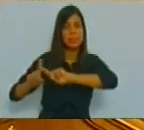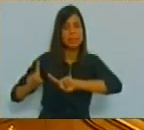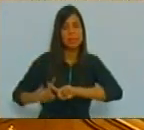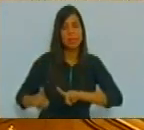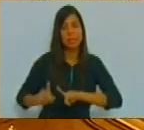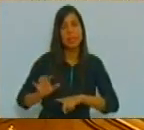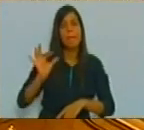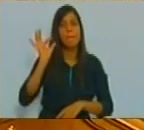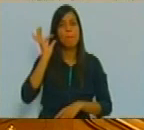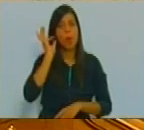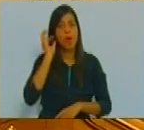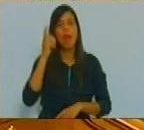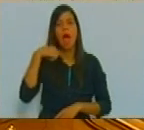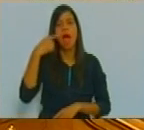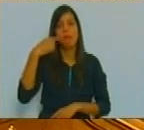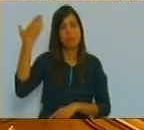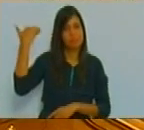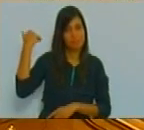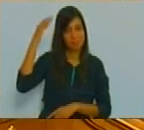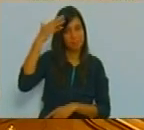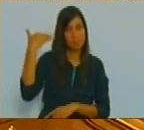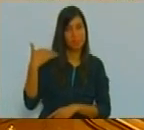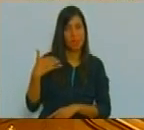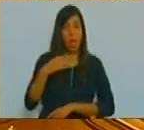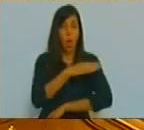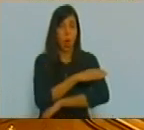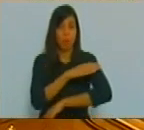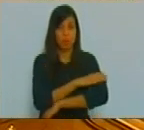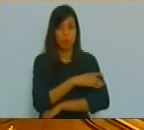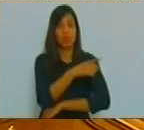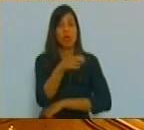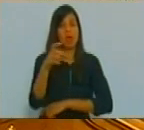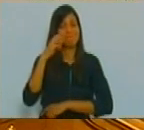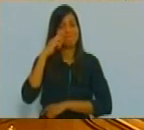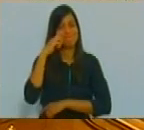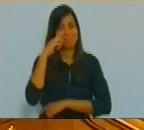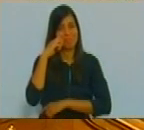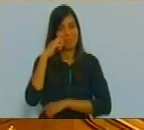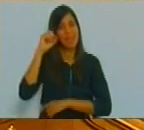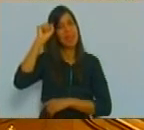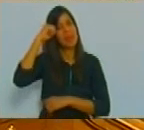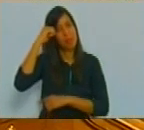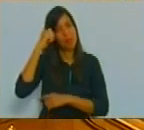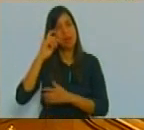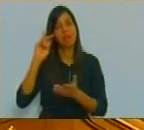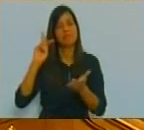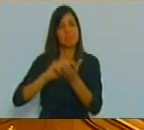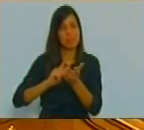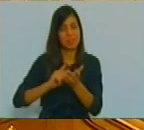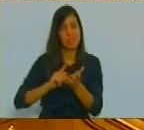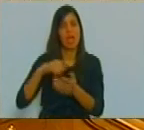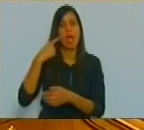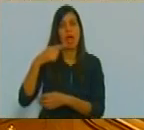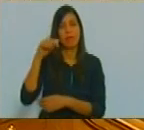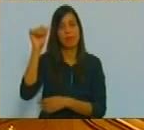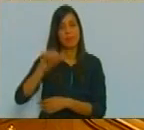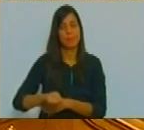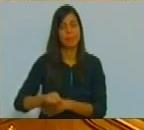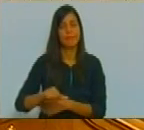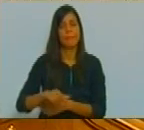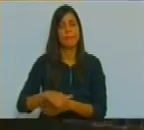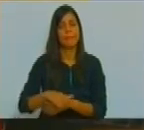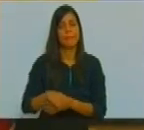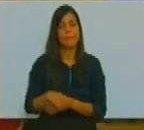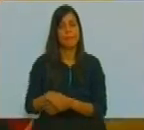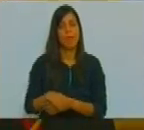alejandra en la cuarta república todos ustedes lo dijeron los constituyentes que tuvieron uso de la palabra tuvimos